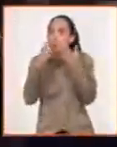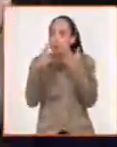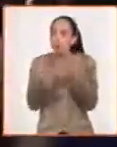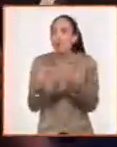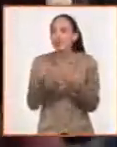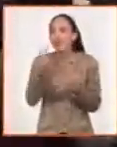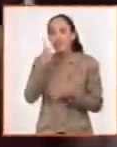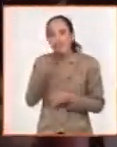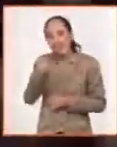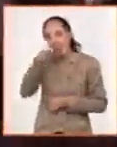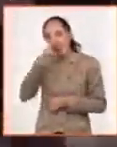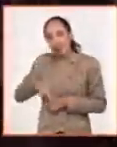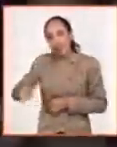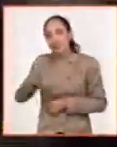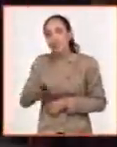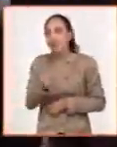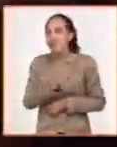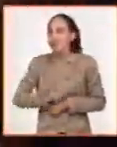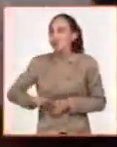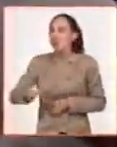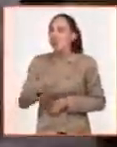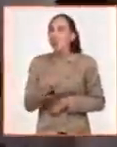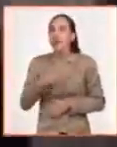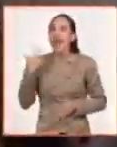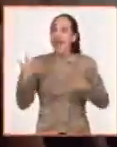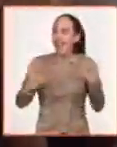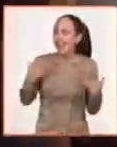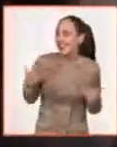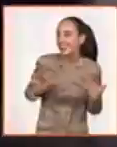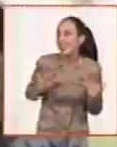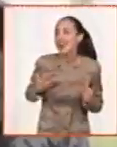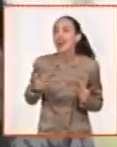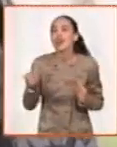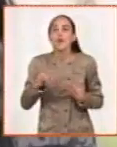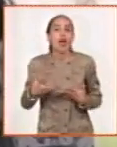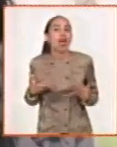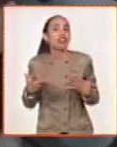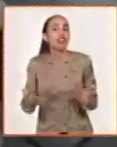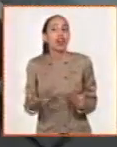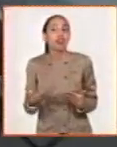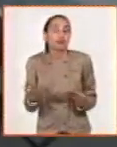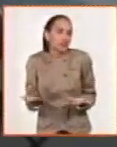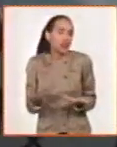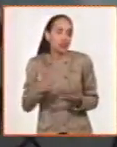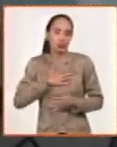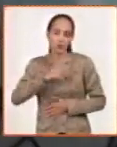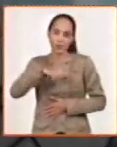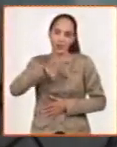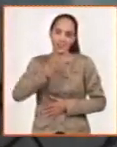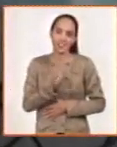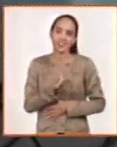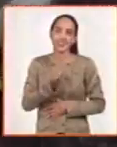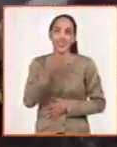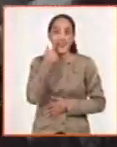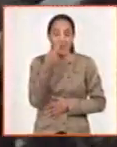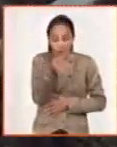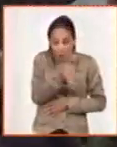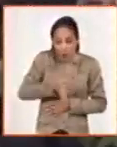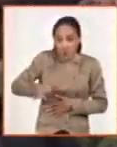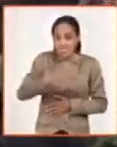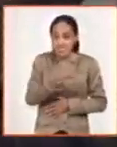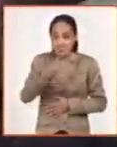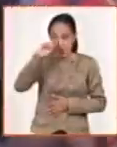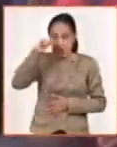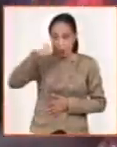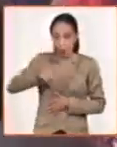acompañarles, brindarles un poco de alegría y a dar lo que podemos dar, que es nuestro arte. Llegar hasta los municipios San Juan y Martínez y